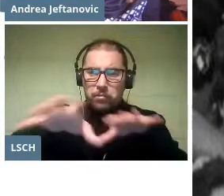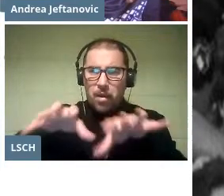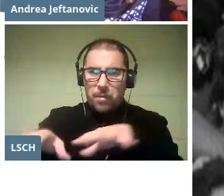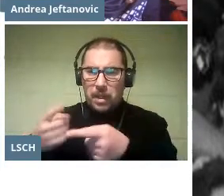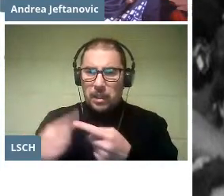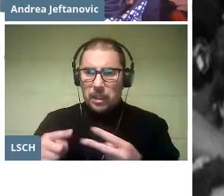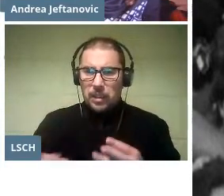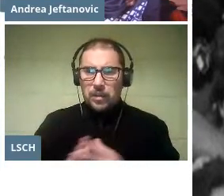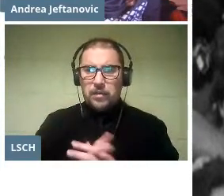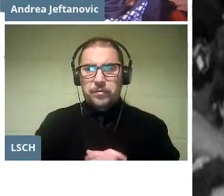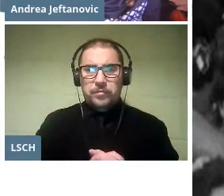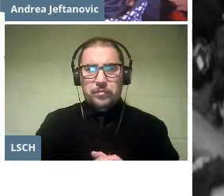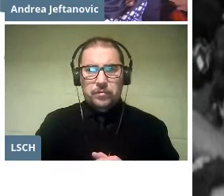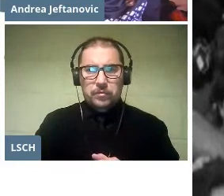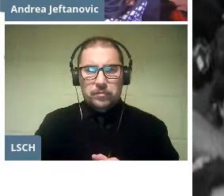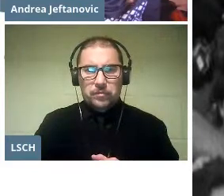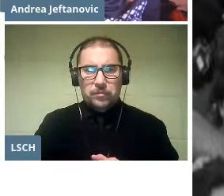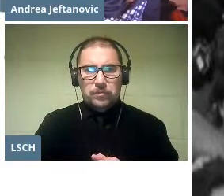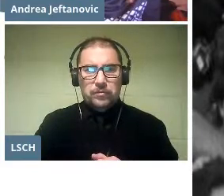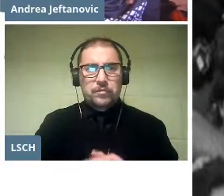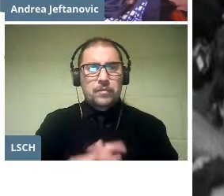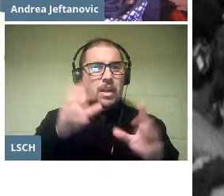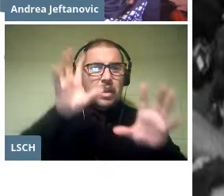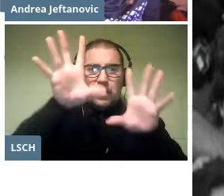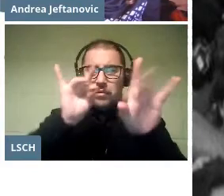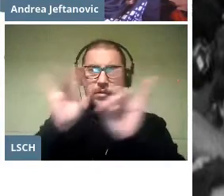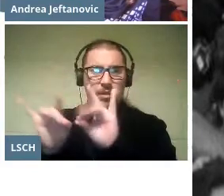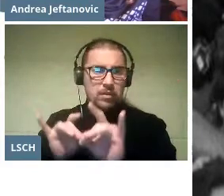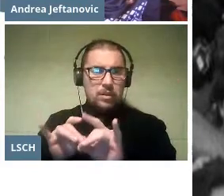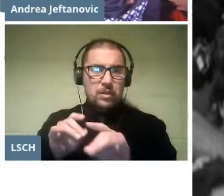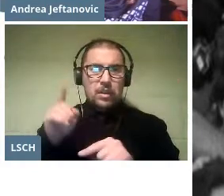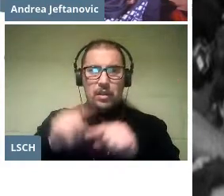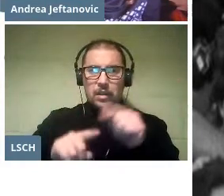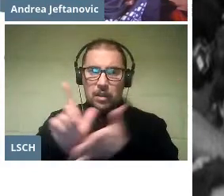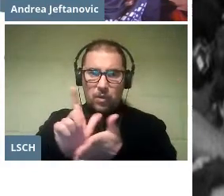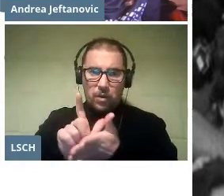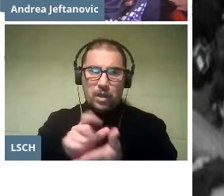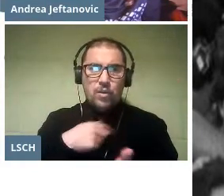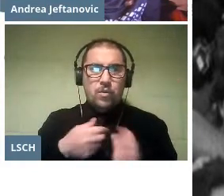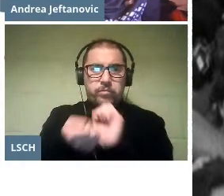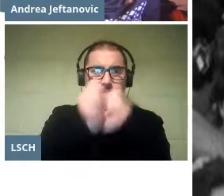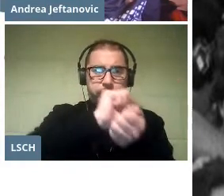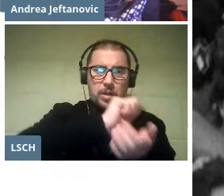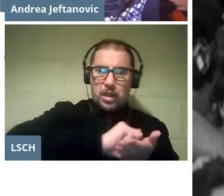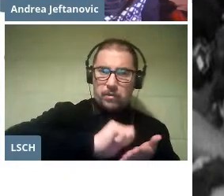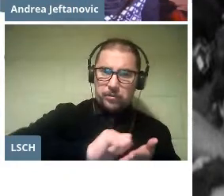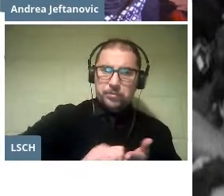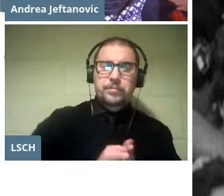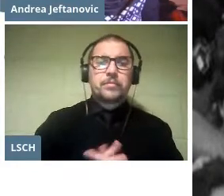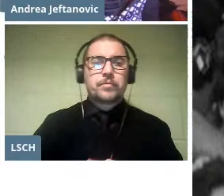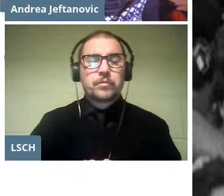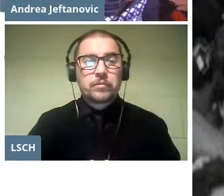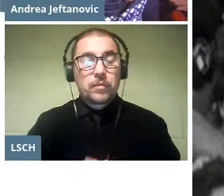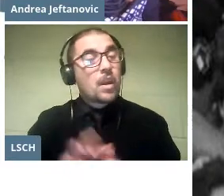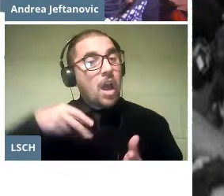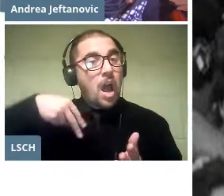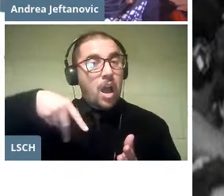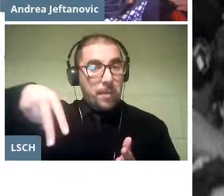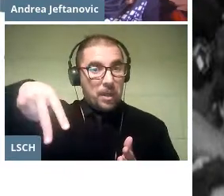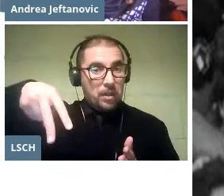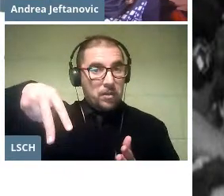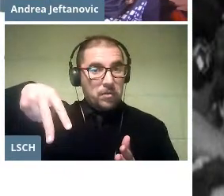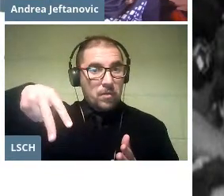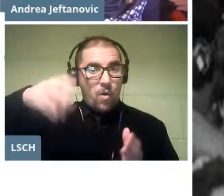en cada exploración de terreno que yo he querido llevar a mis letras. Se camina para ir a